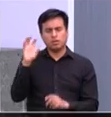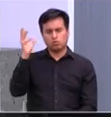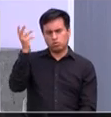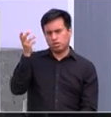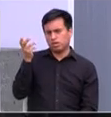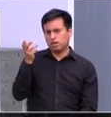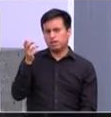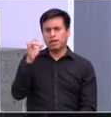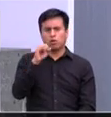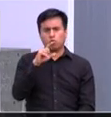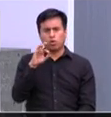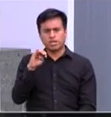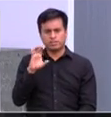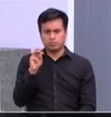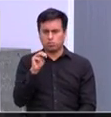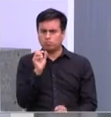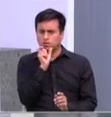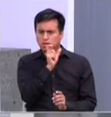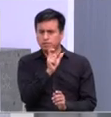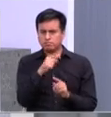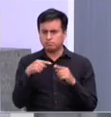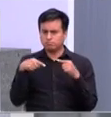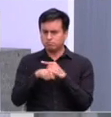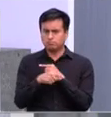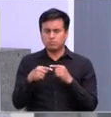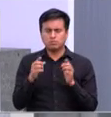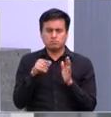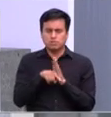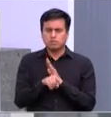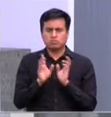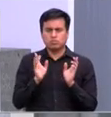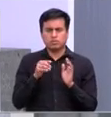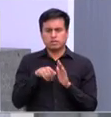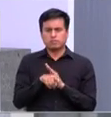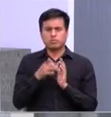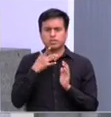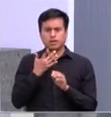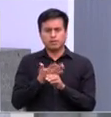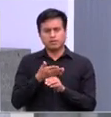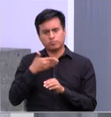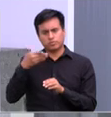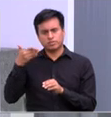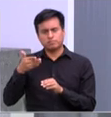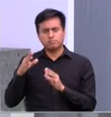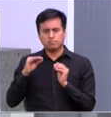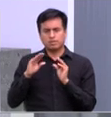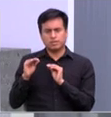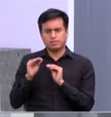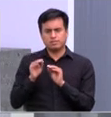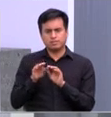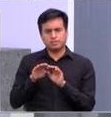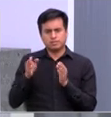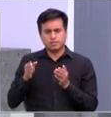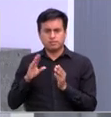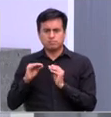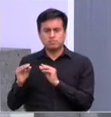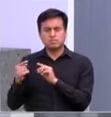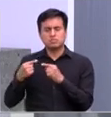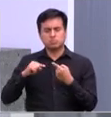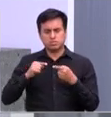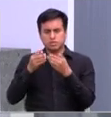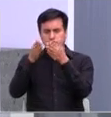ecología y ecologismo, pero no voy a entrar en ello, sabiendo que habrá paneles en los cuales se podrá